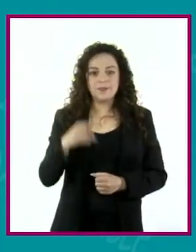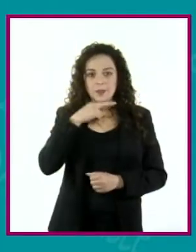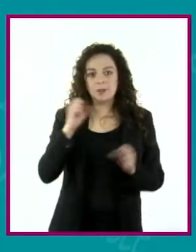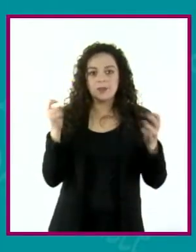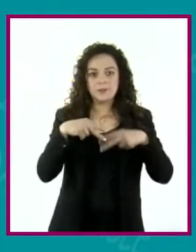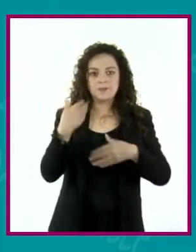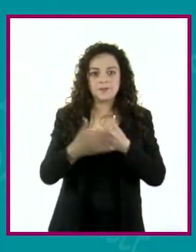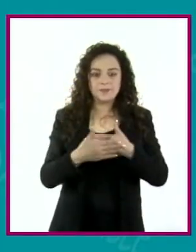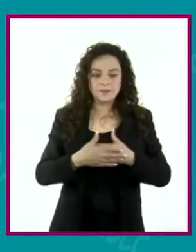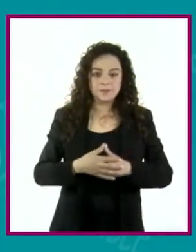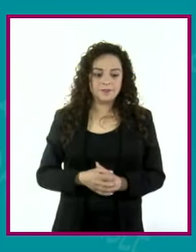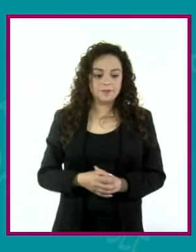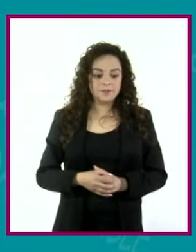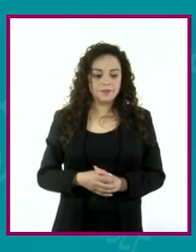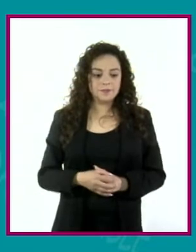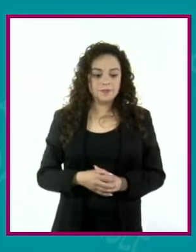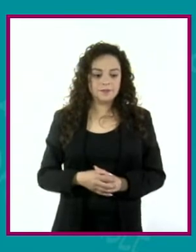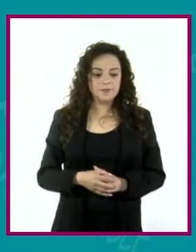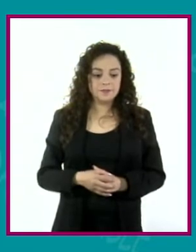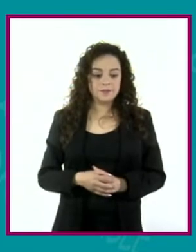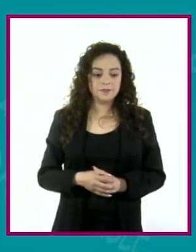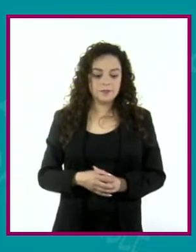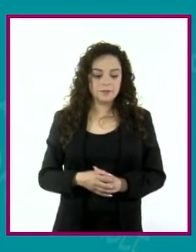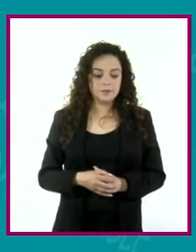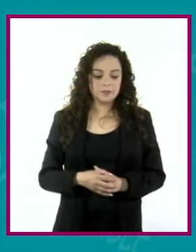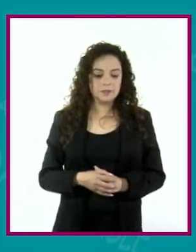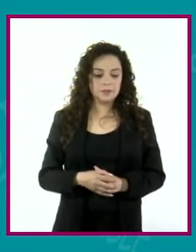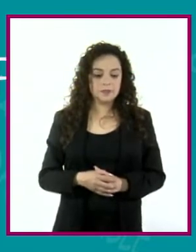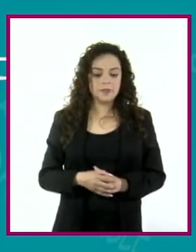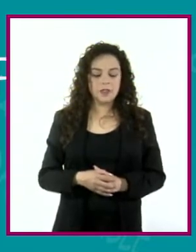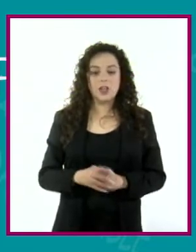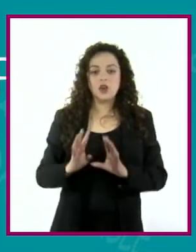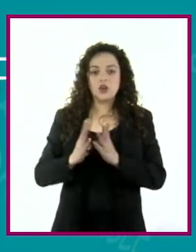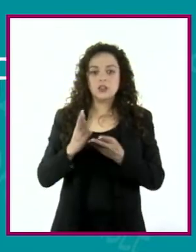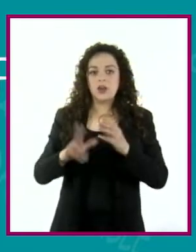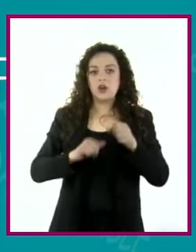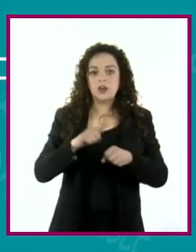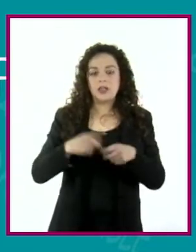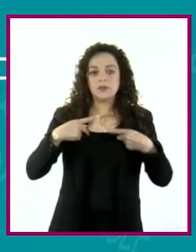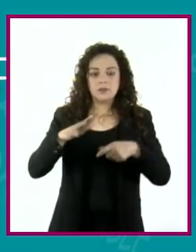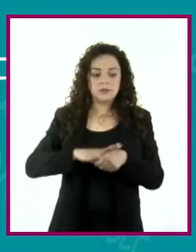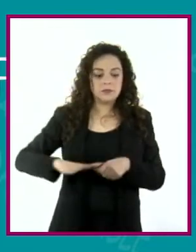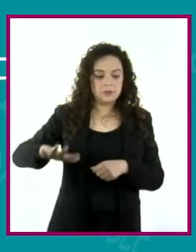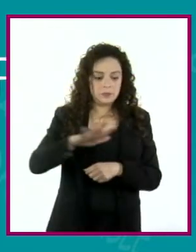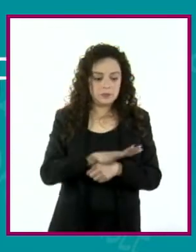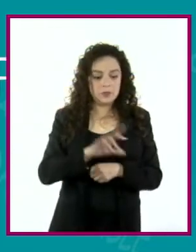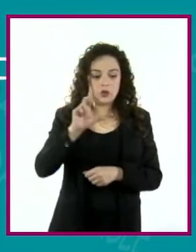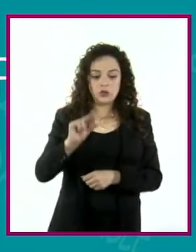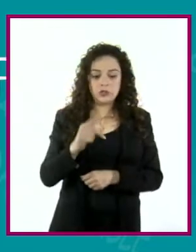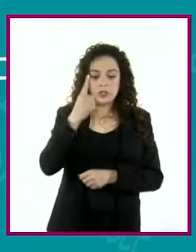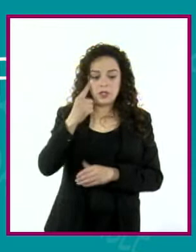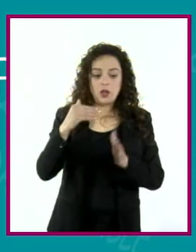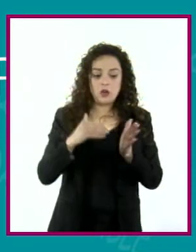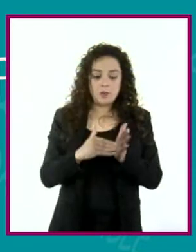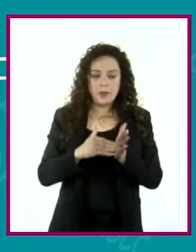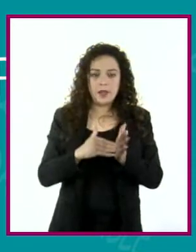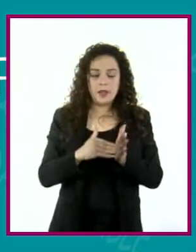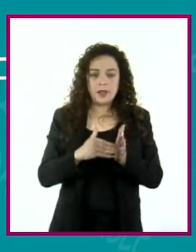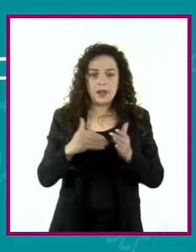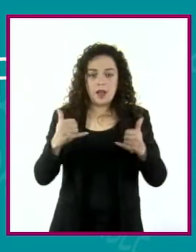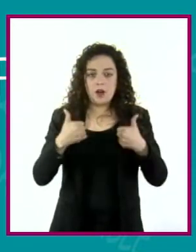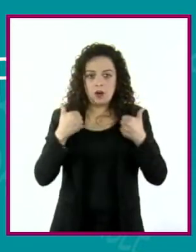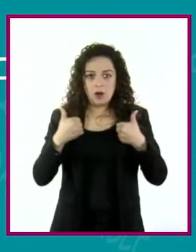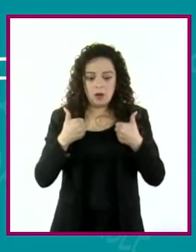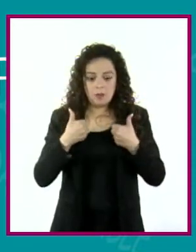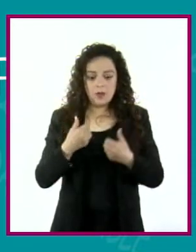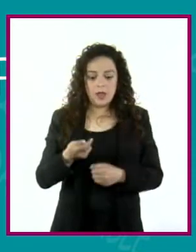De acuerdo con el Consejo Nacional de Población, de los 6.8 millones de adolescentes que viven en México, 81 mil tienen una